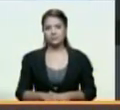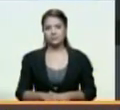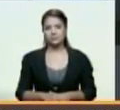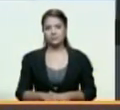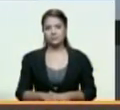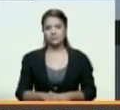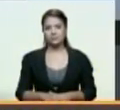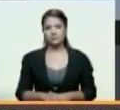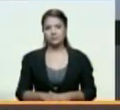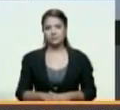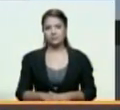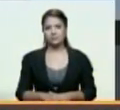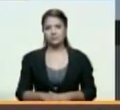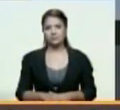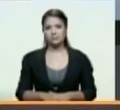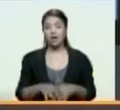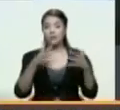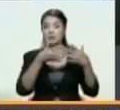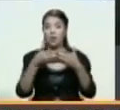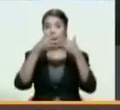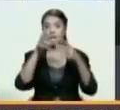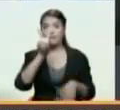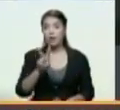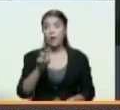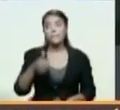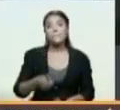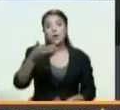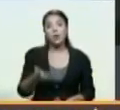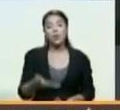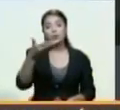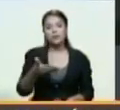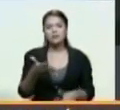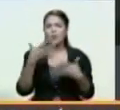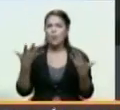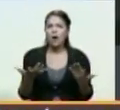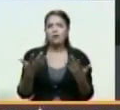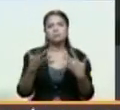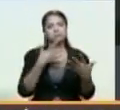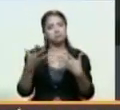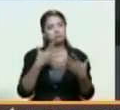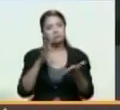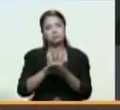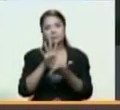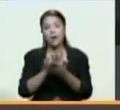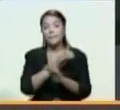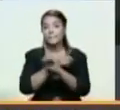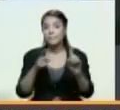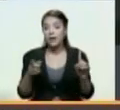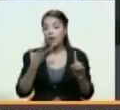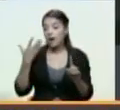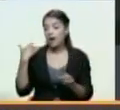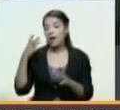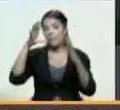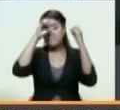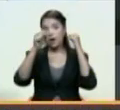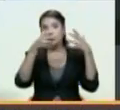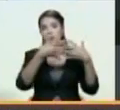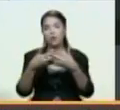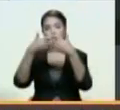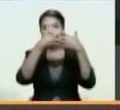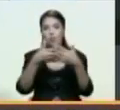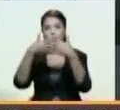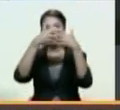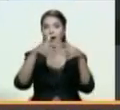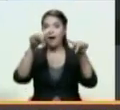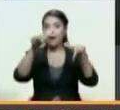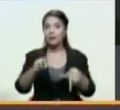Entre los gobiernos de Estados Unidos y de Venezuela, que lo más importante es que impere el diálogo y que se busque la diplomacia. Sin embargo, minutos atrás, la embajadora de los Estados Unidos aquí